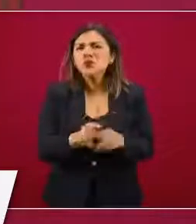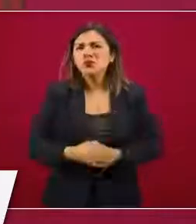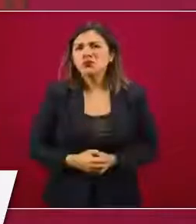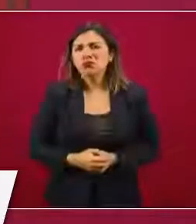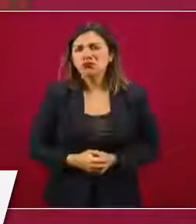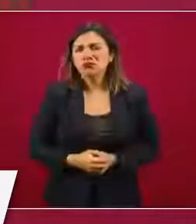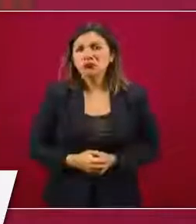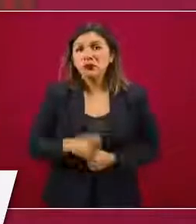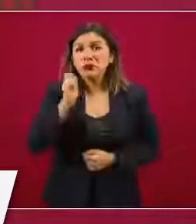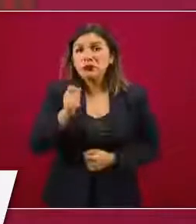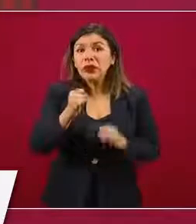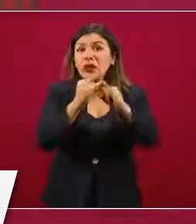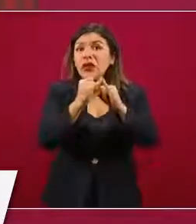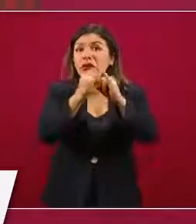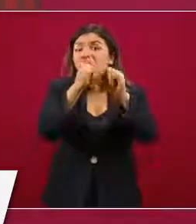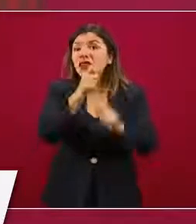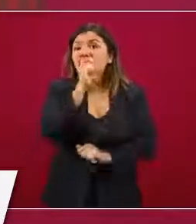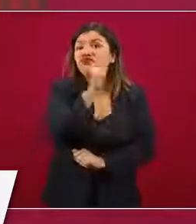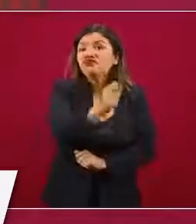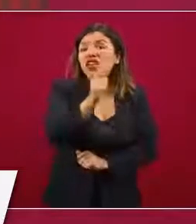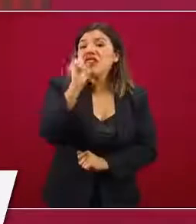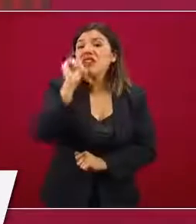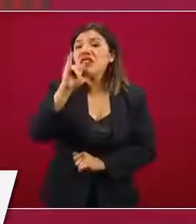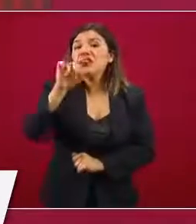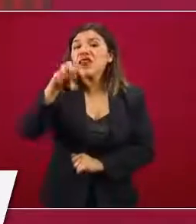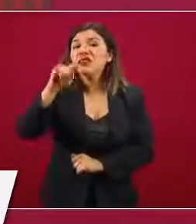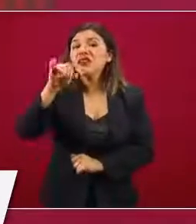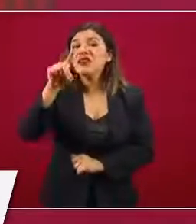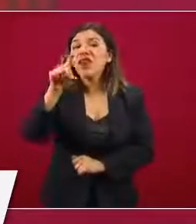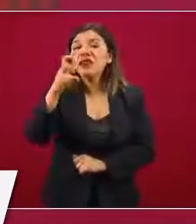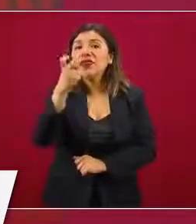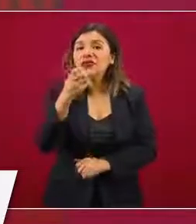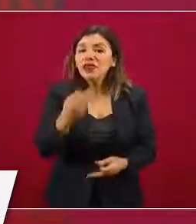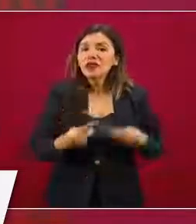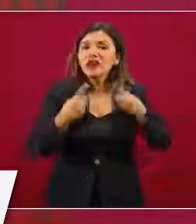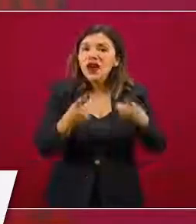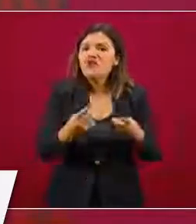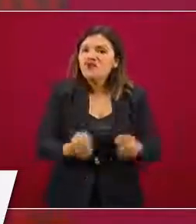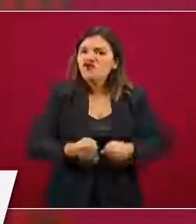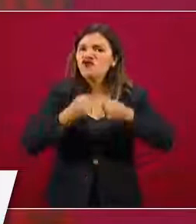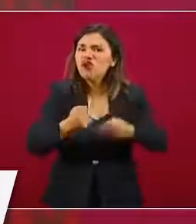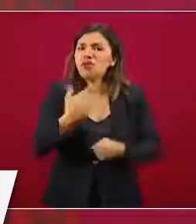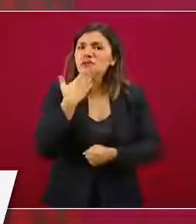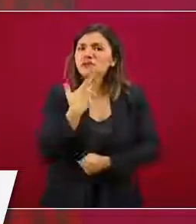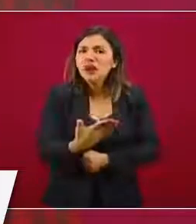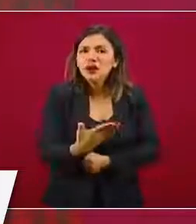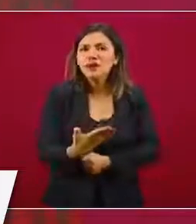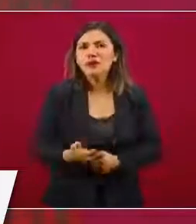nuestra identidad? ¿Qué es nuestra fortaleza?